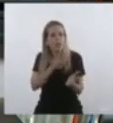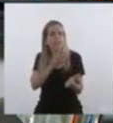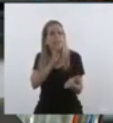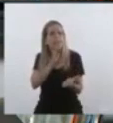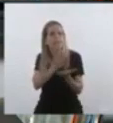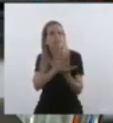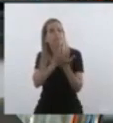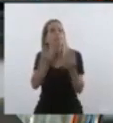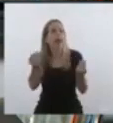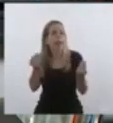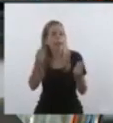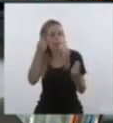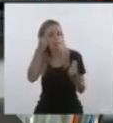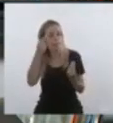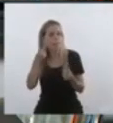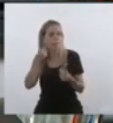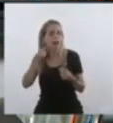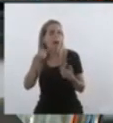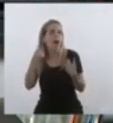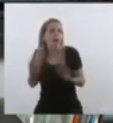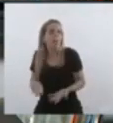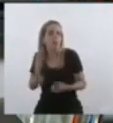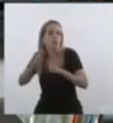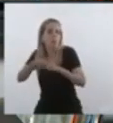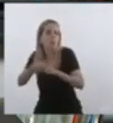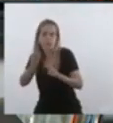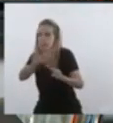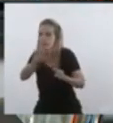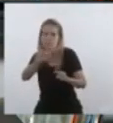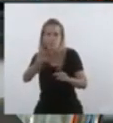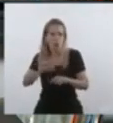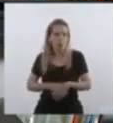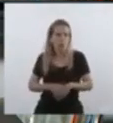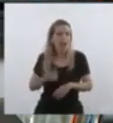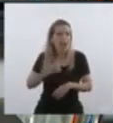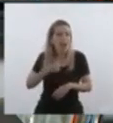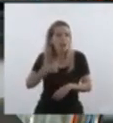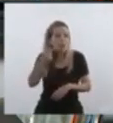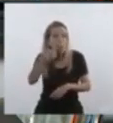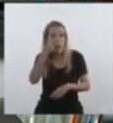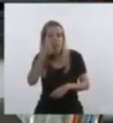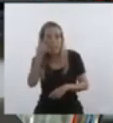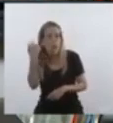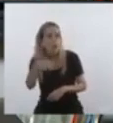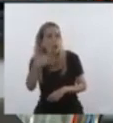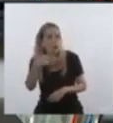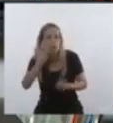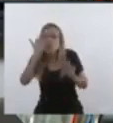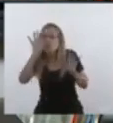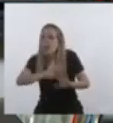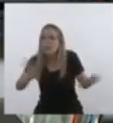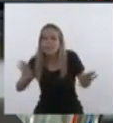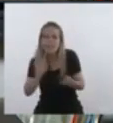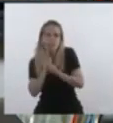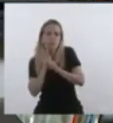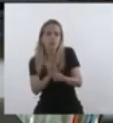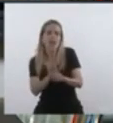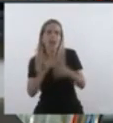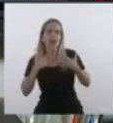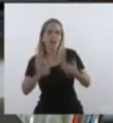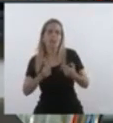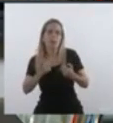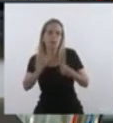qué modo lucro políticamente. Que lo único que me importa es preservar la salud de